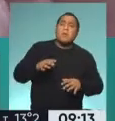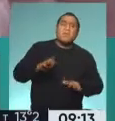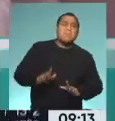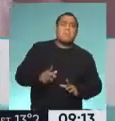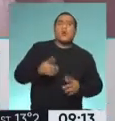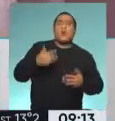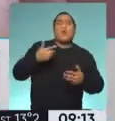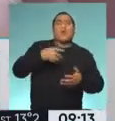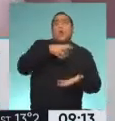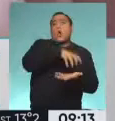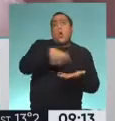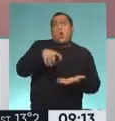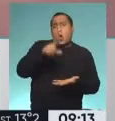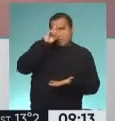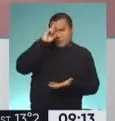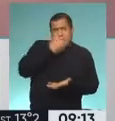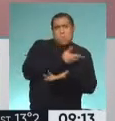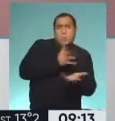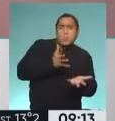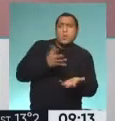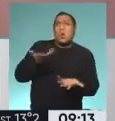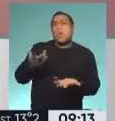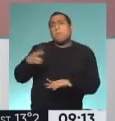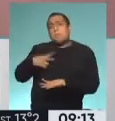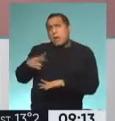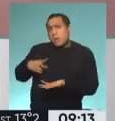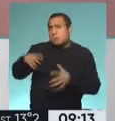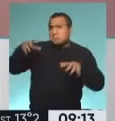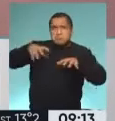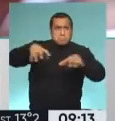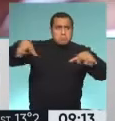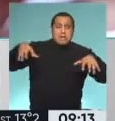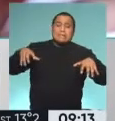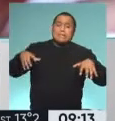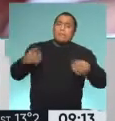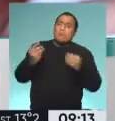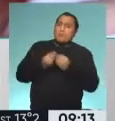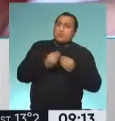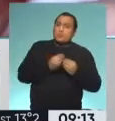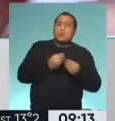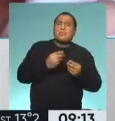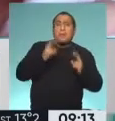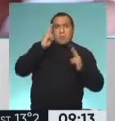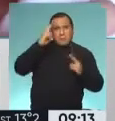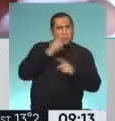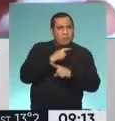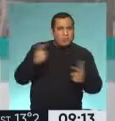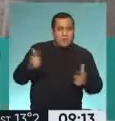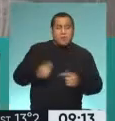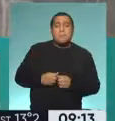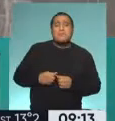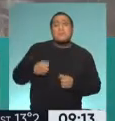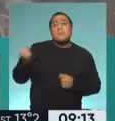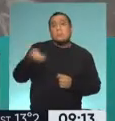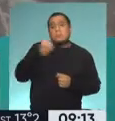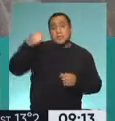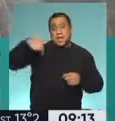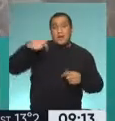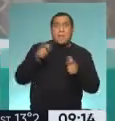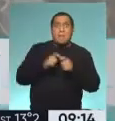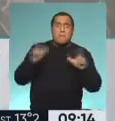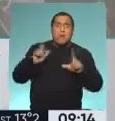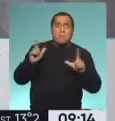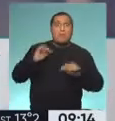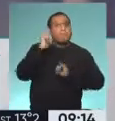el sector público como en el privado. Y por eso me parece que es importante estos espacios para que las